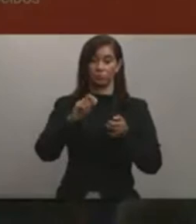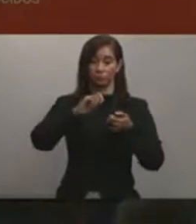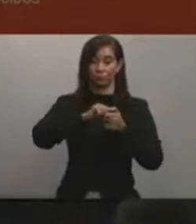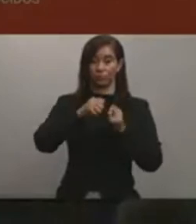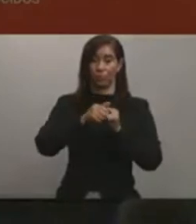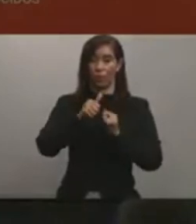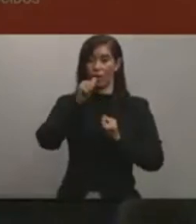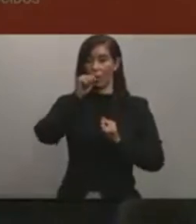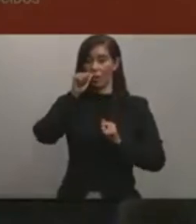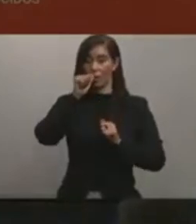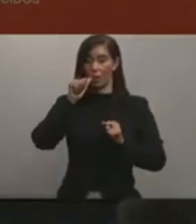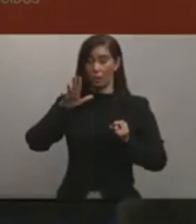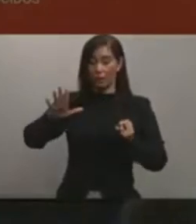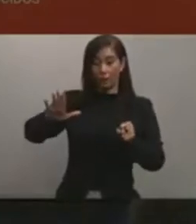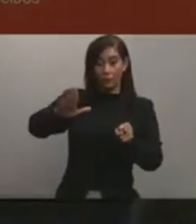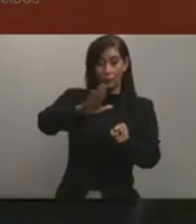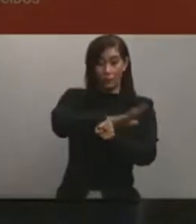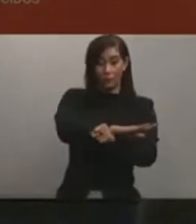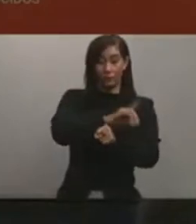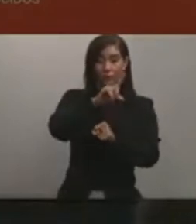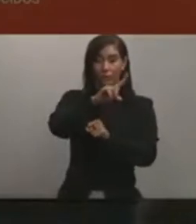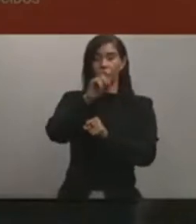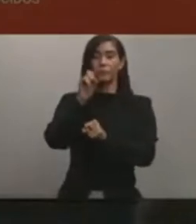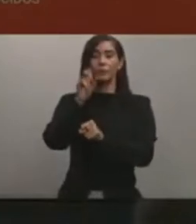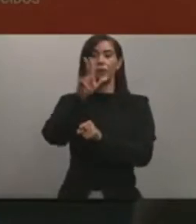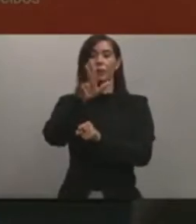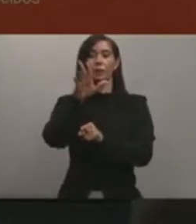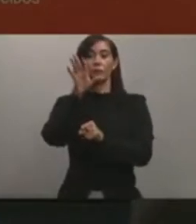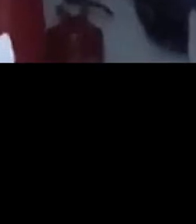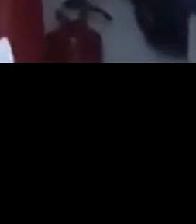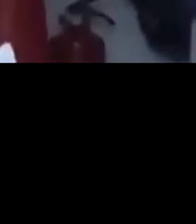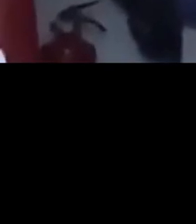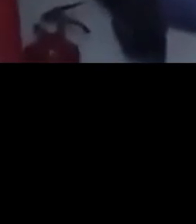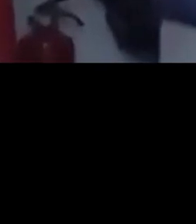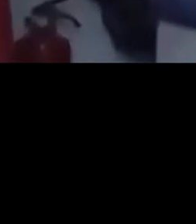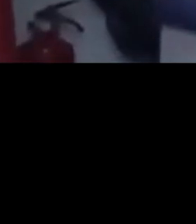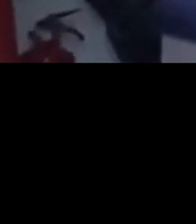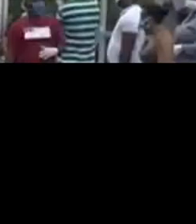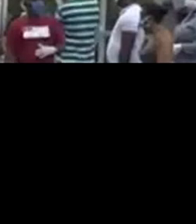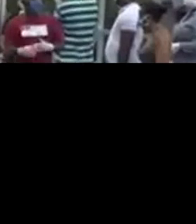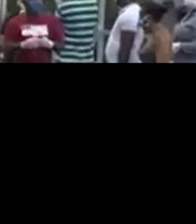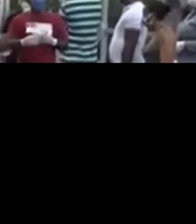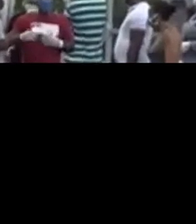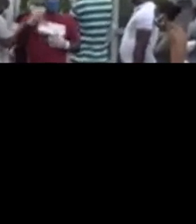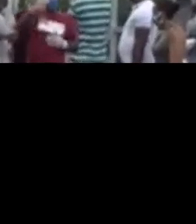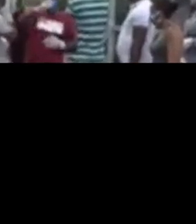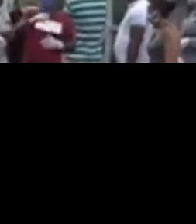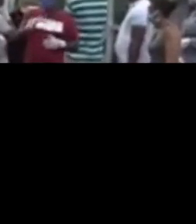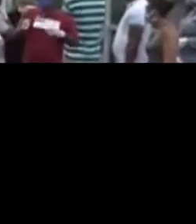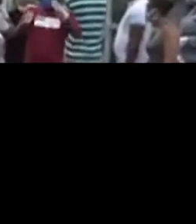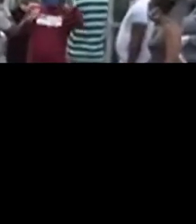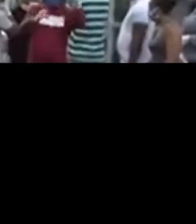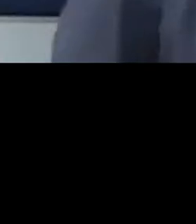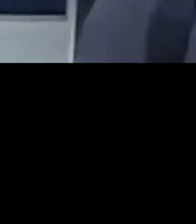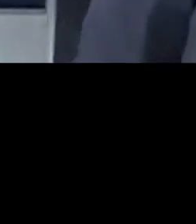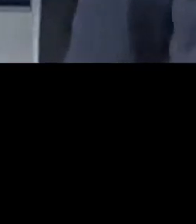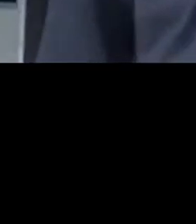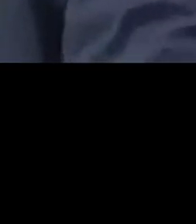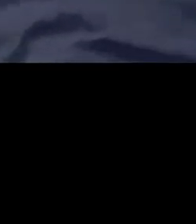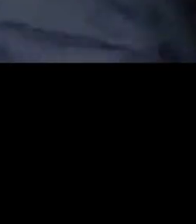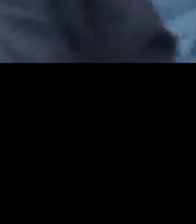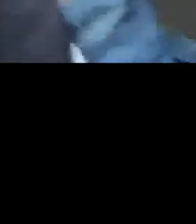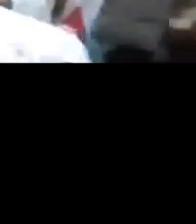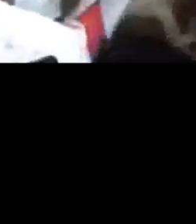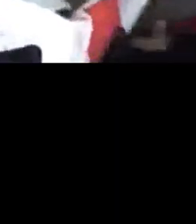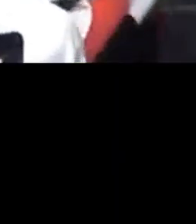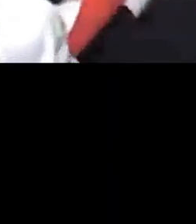con un total de 136 fallecidos. Entre los enfermos se pueden encontrar niños de 10 años hasta adultos mayores